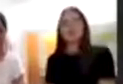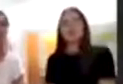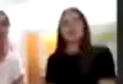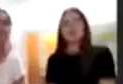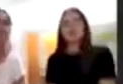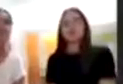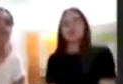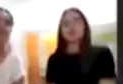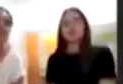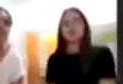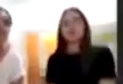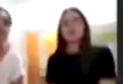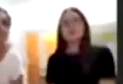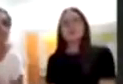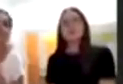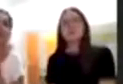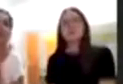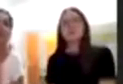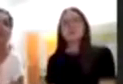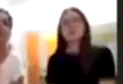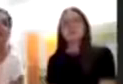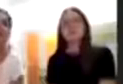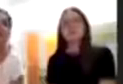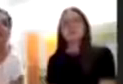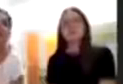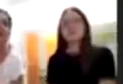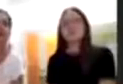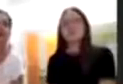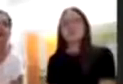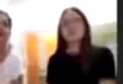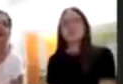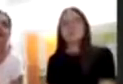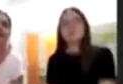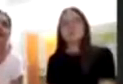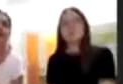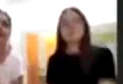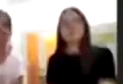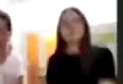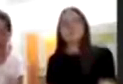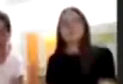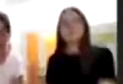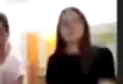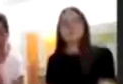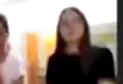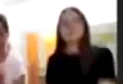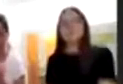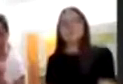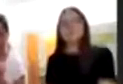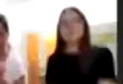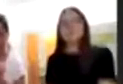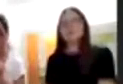Bueno, para implementarlo, lo primero que debemos hacer es esta determinación de los elementos,